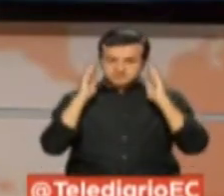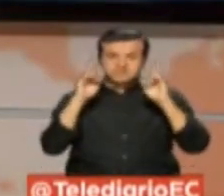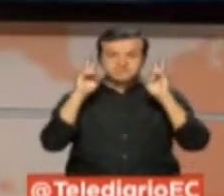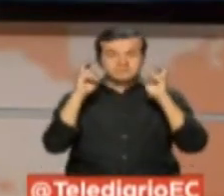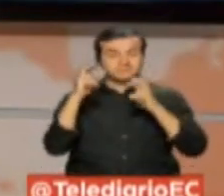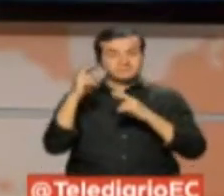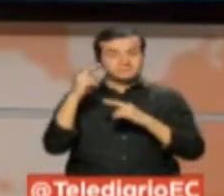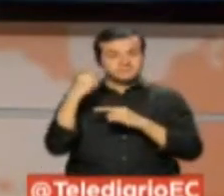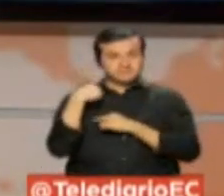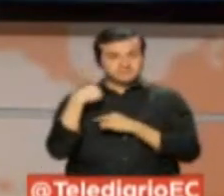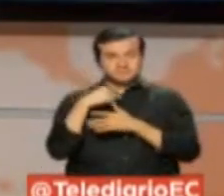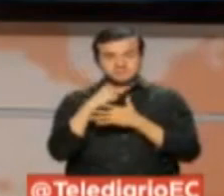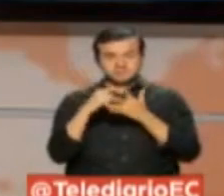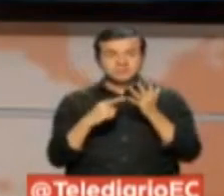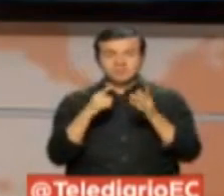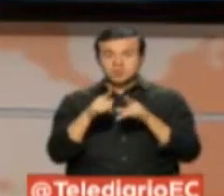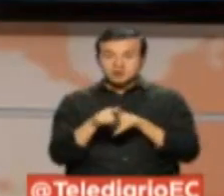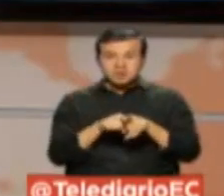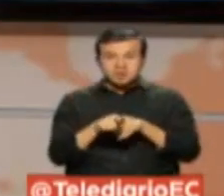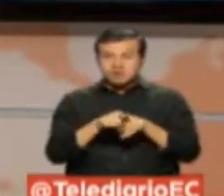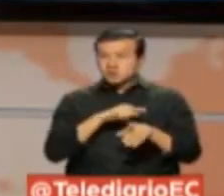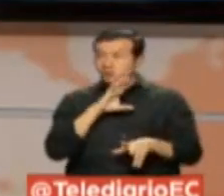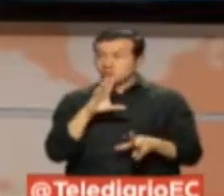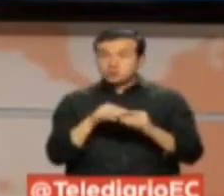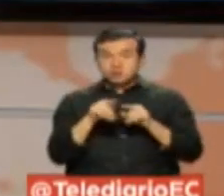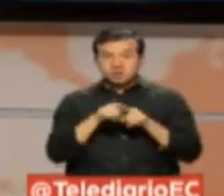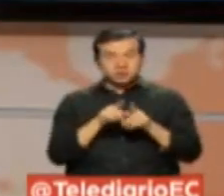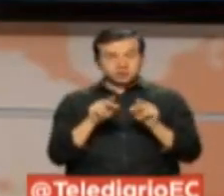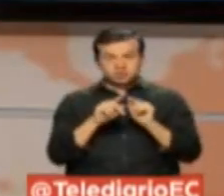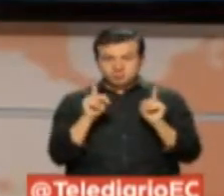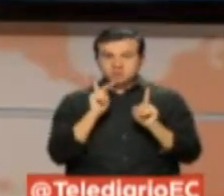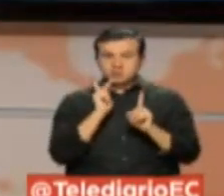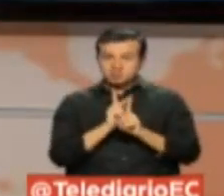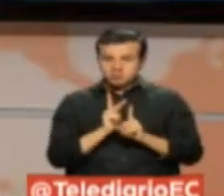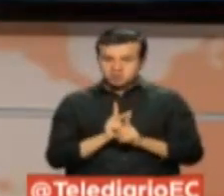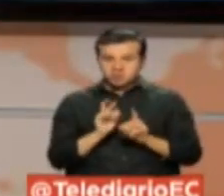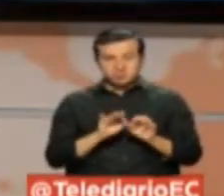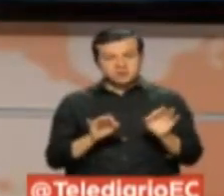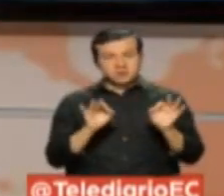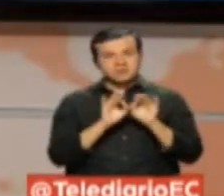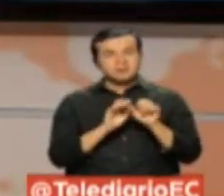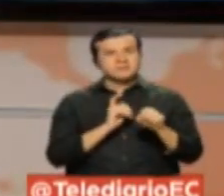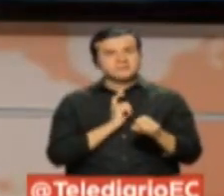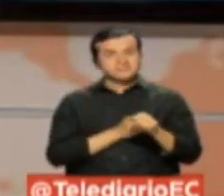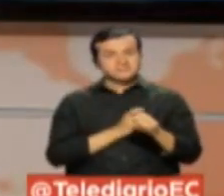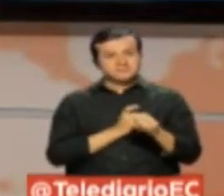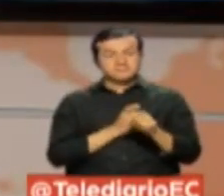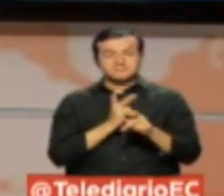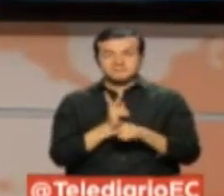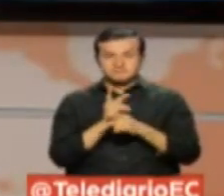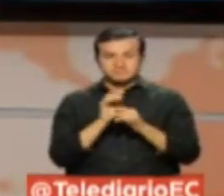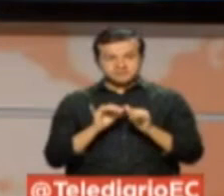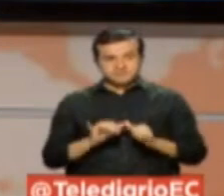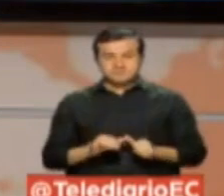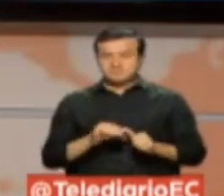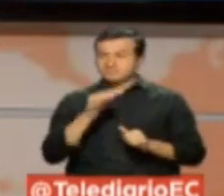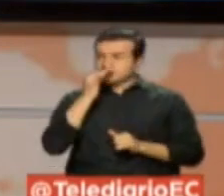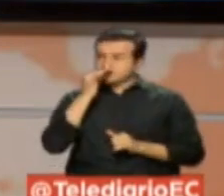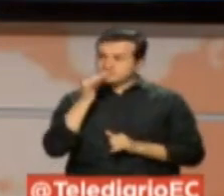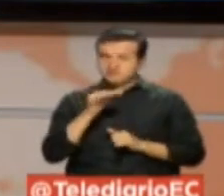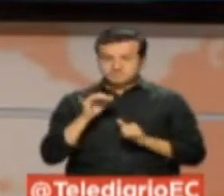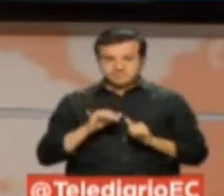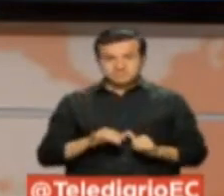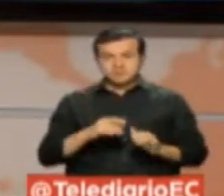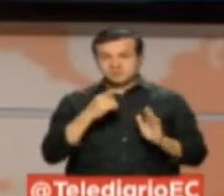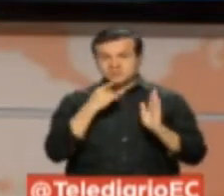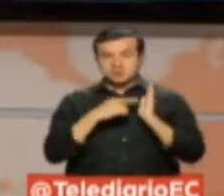de competitividad. No podemos ser competitivos en todo. Tenemos que enfocarnos en ciertos nichos específicos de sectores productivos que podemos ser realmente competitivos,